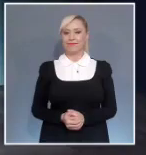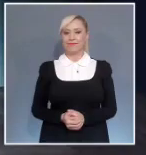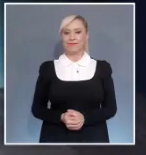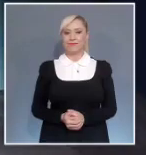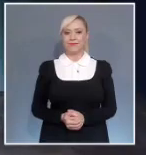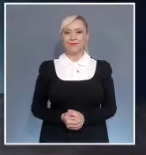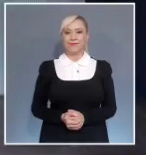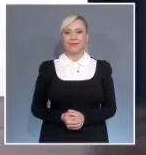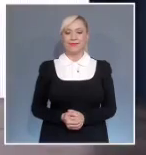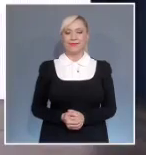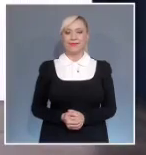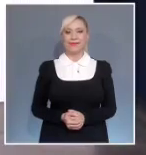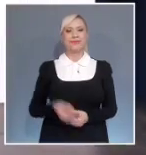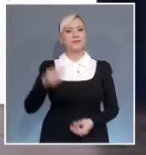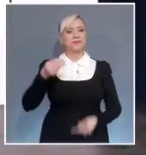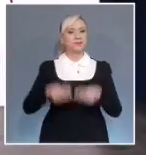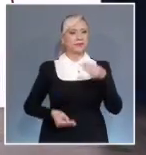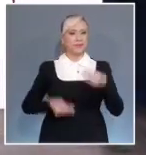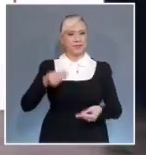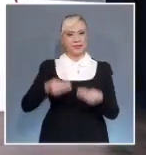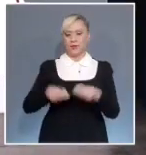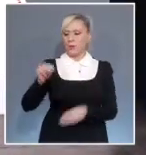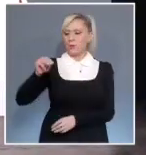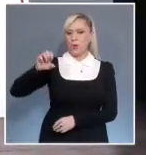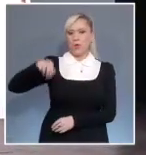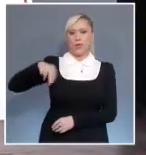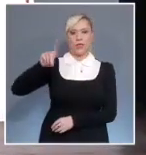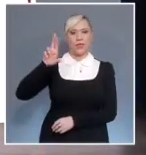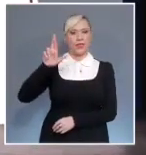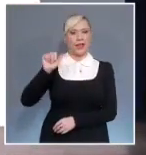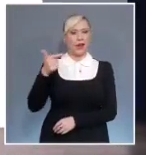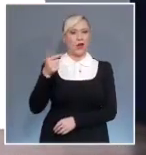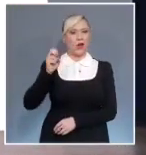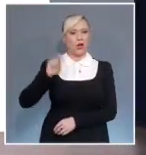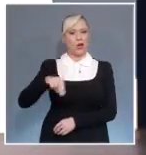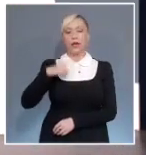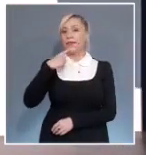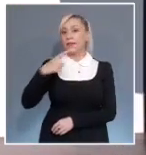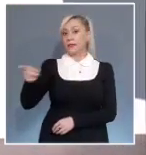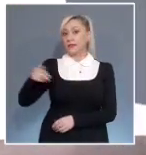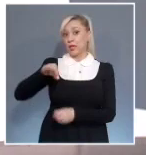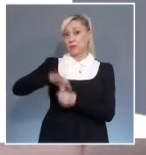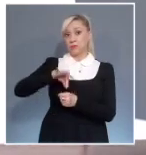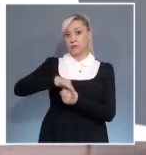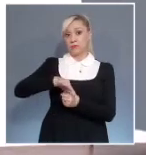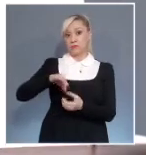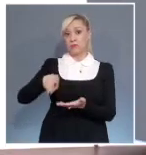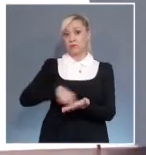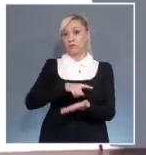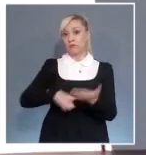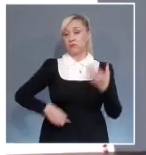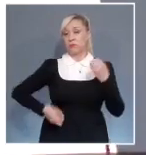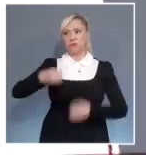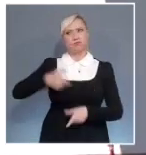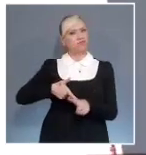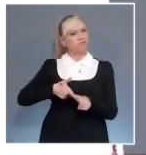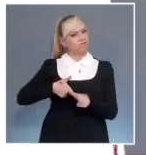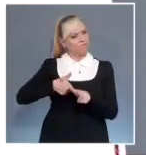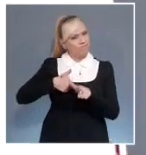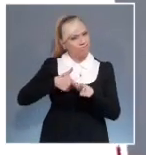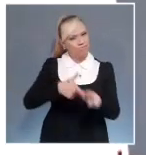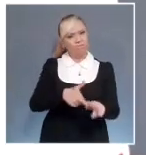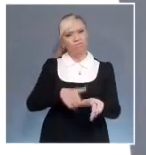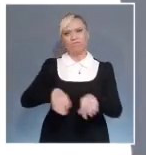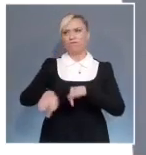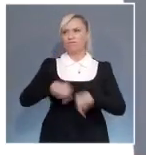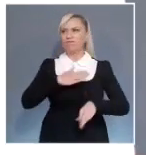El magistrado Reyes Rodríguez Mondragón aseguró que el Tribunal Electoral continuará trabajando en la construcción de una democracia